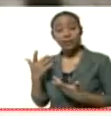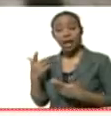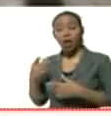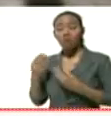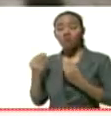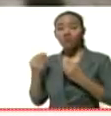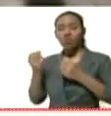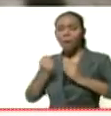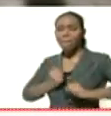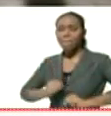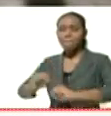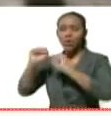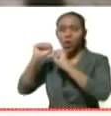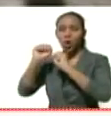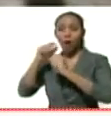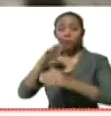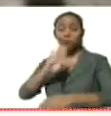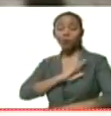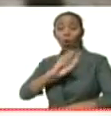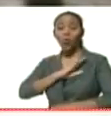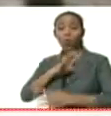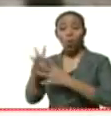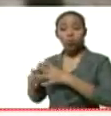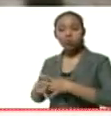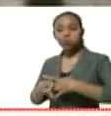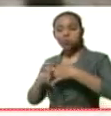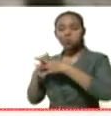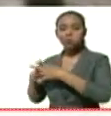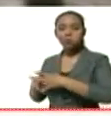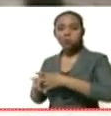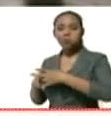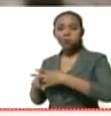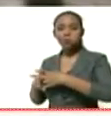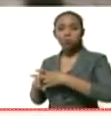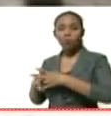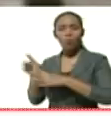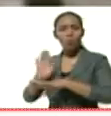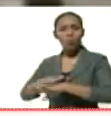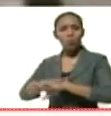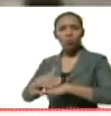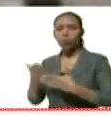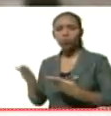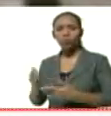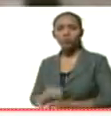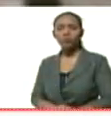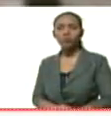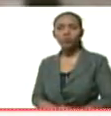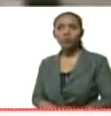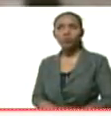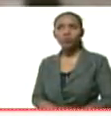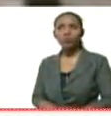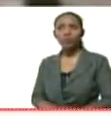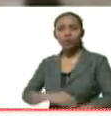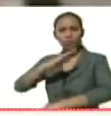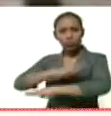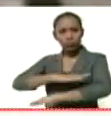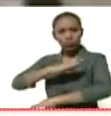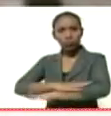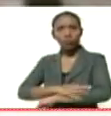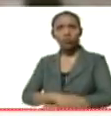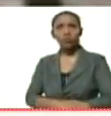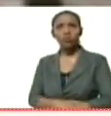rechazo hasta en el propio Estados Unidos por la actitud